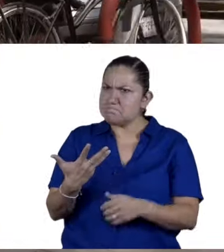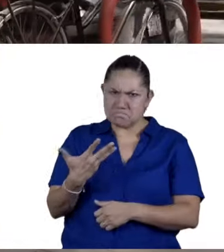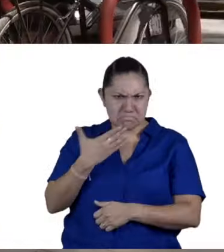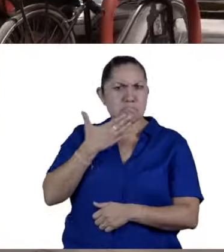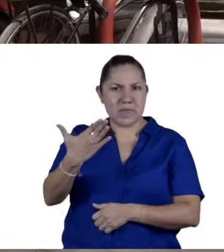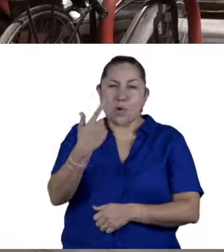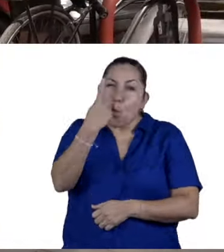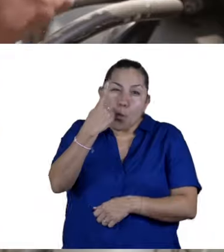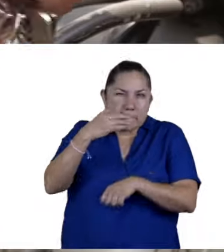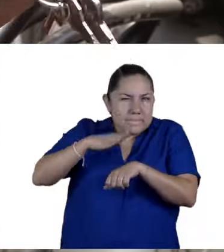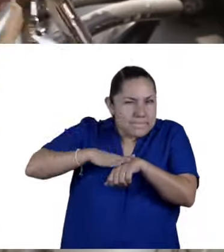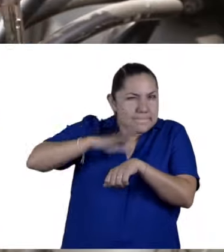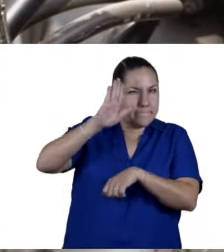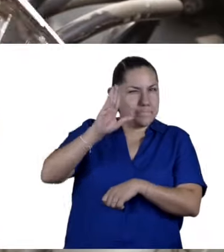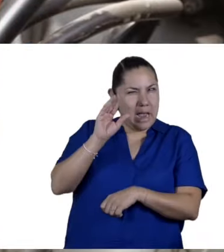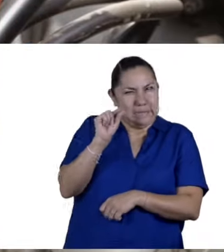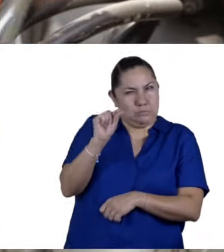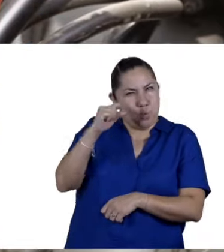es con mi papá. Sí.